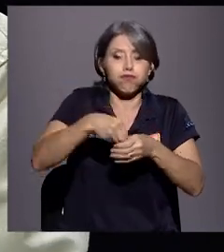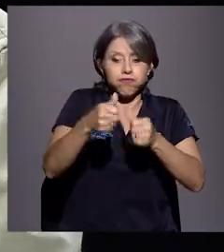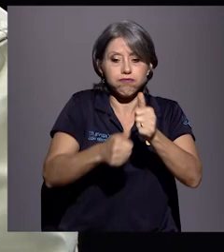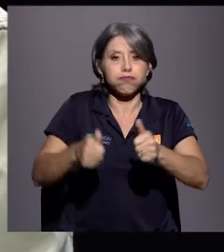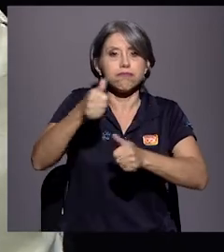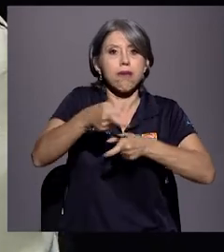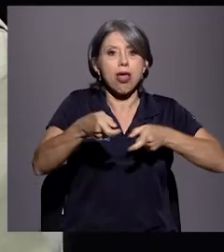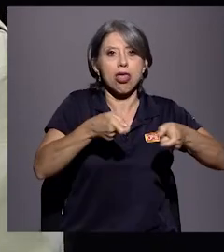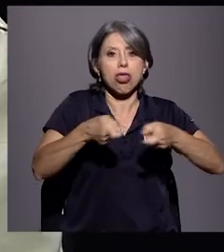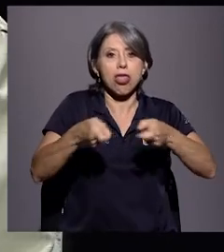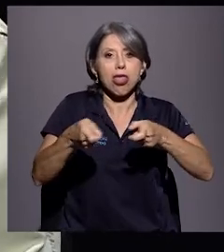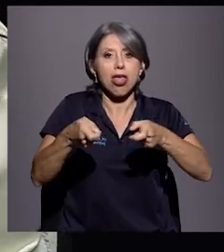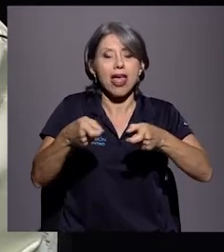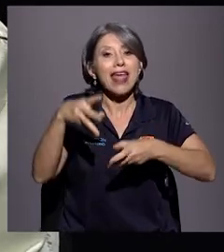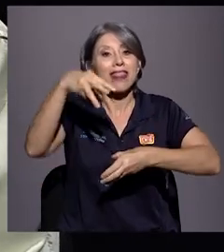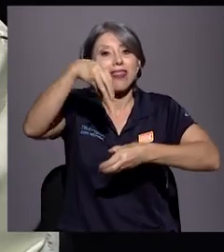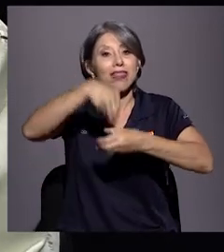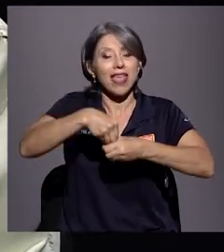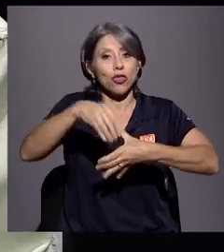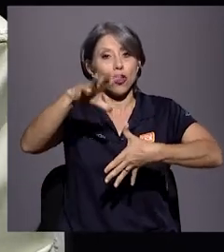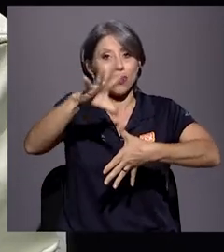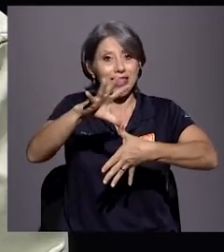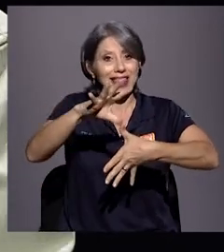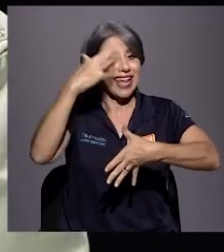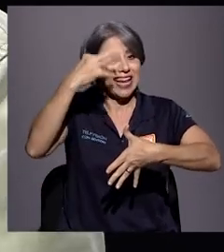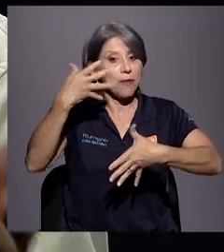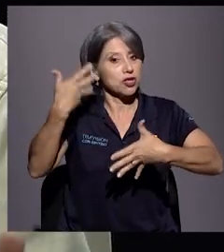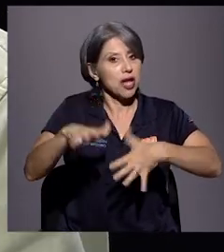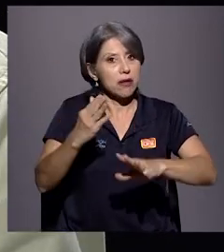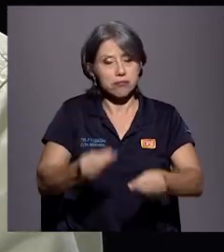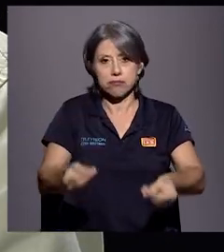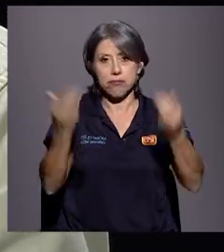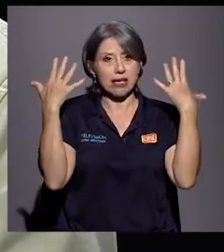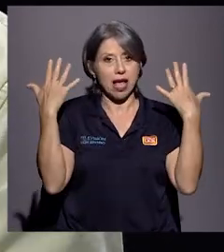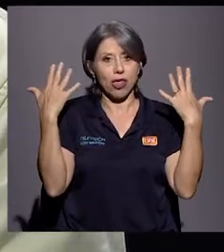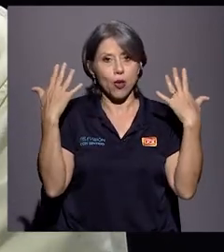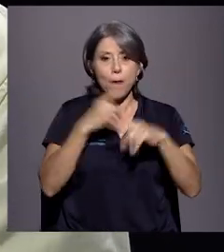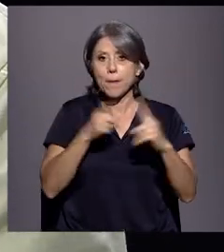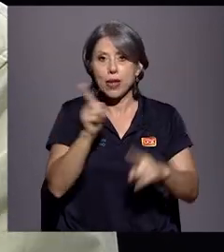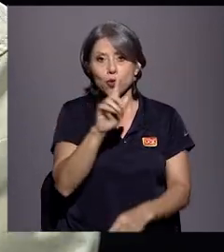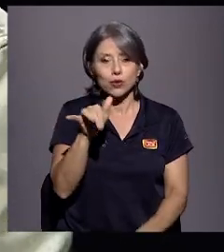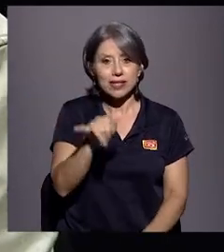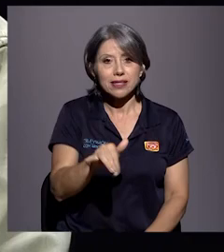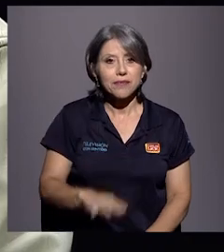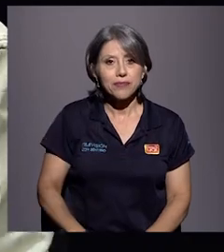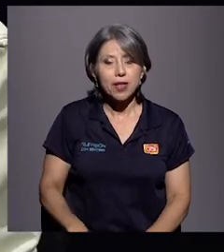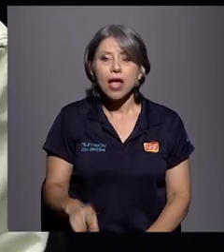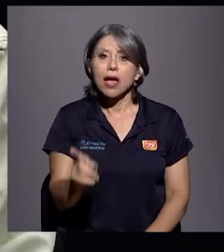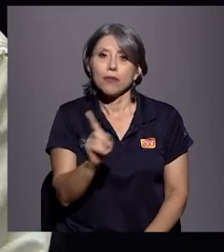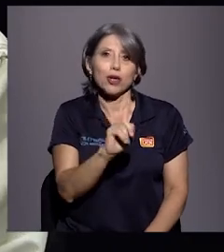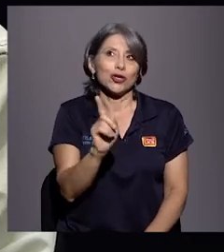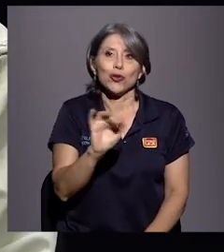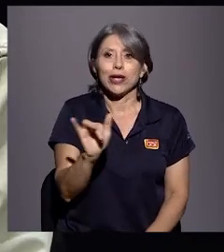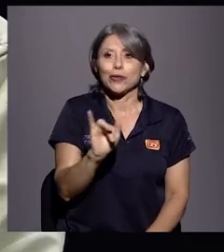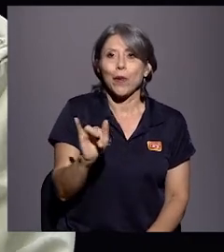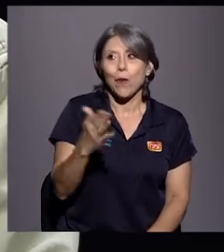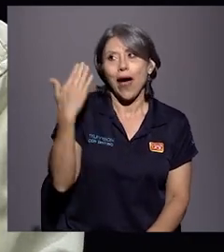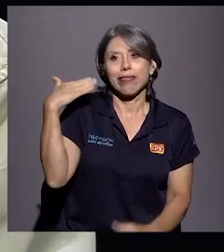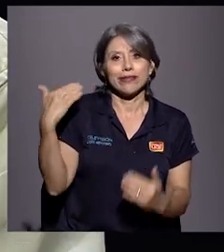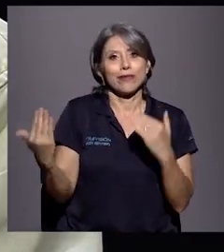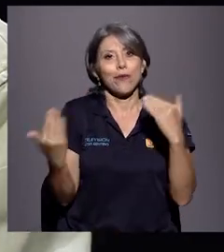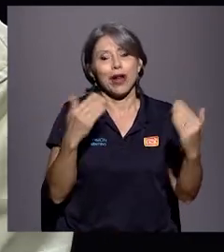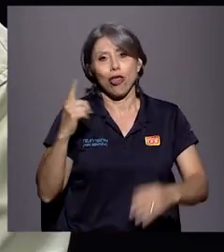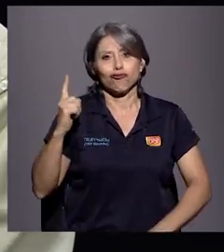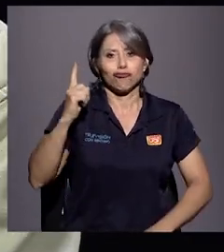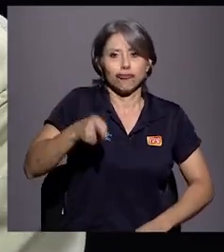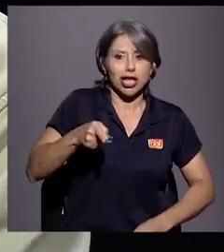continente que pensábamos que había sido ya una cosa del pasado, y no es. Claro que no es la dictadura militar como